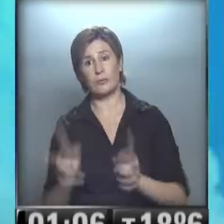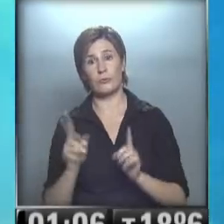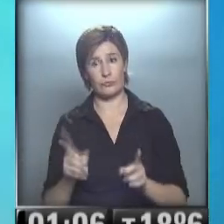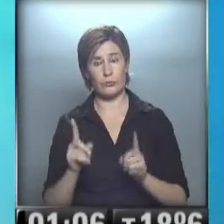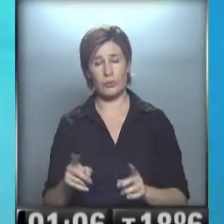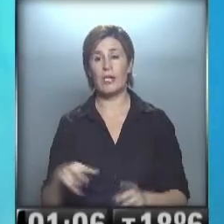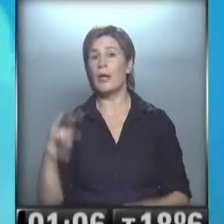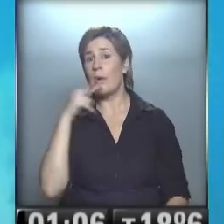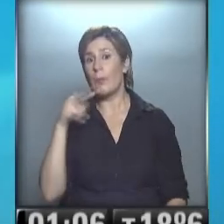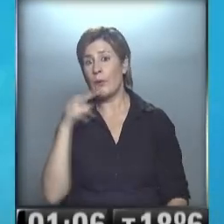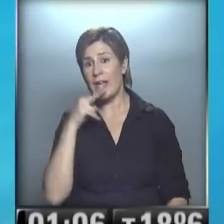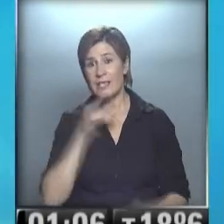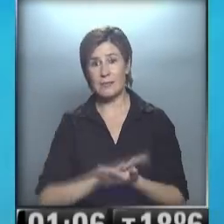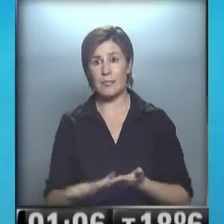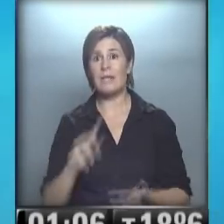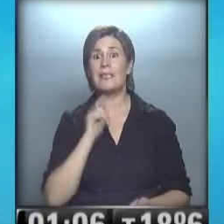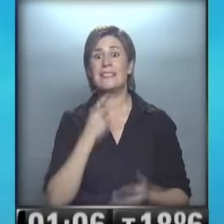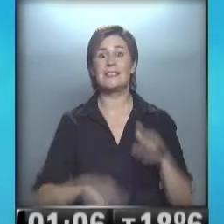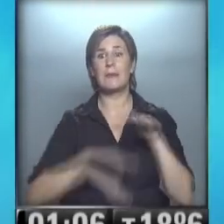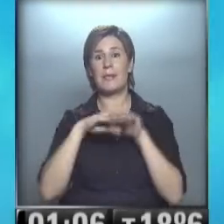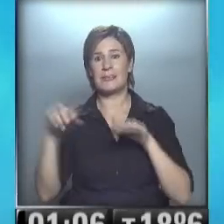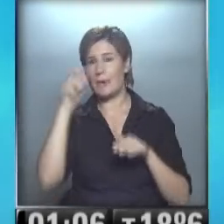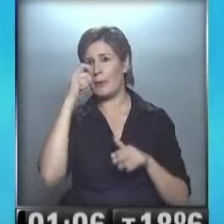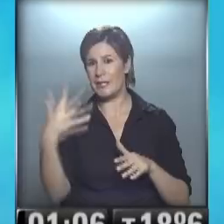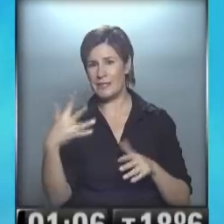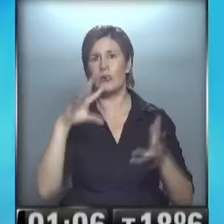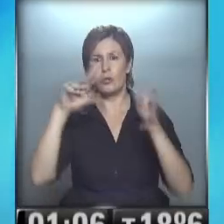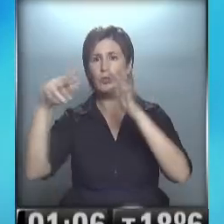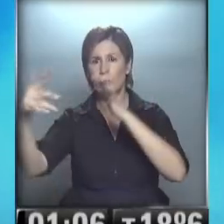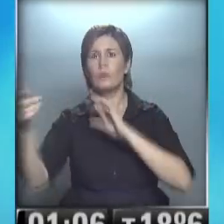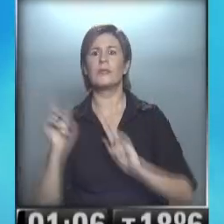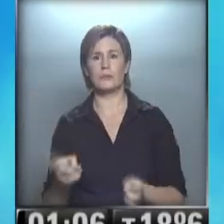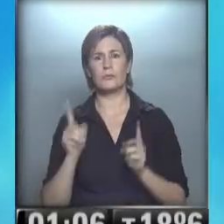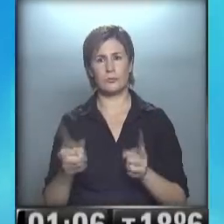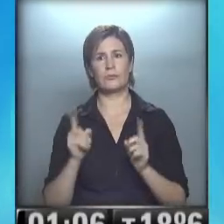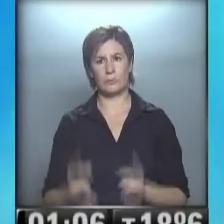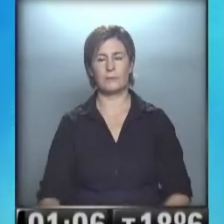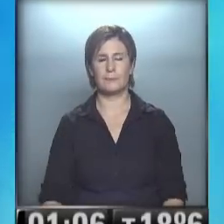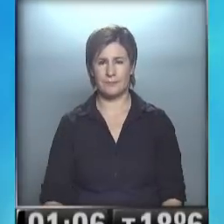viernes 13 de mínima, 25 de máxima con cielo parcialmente nublado a nublado.